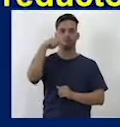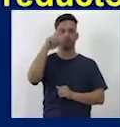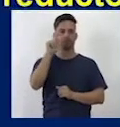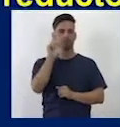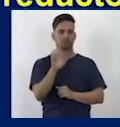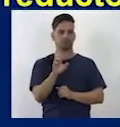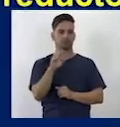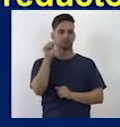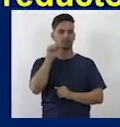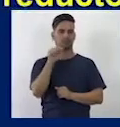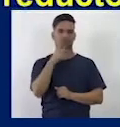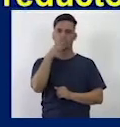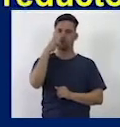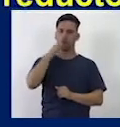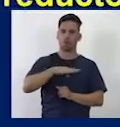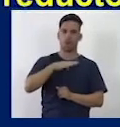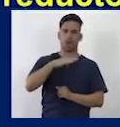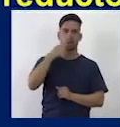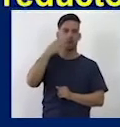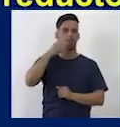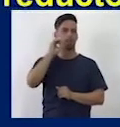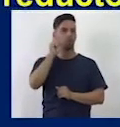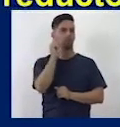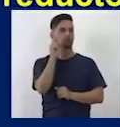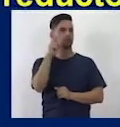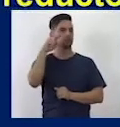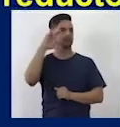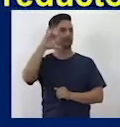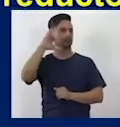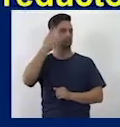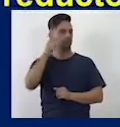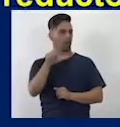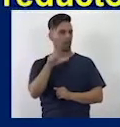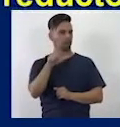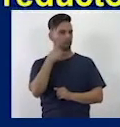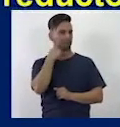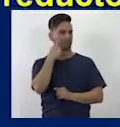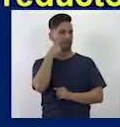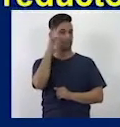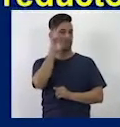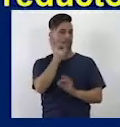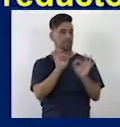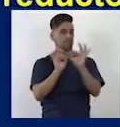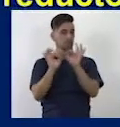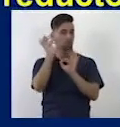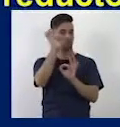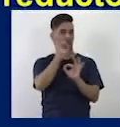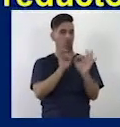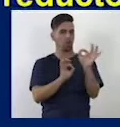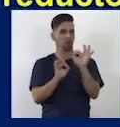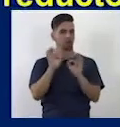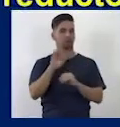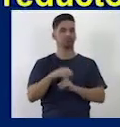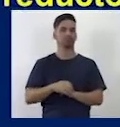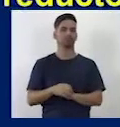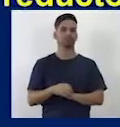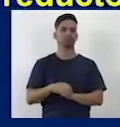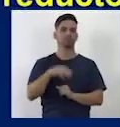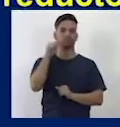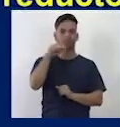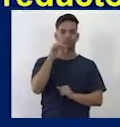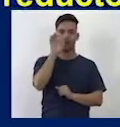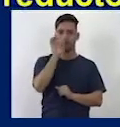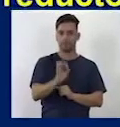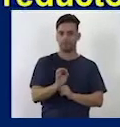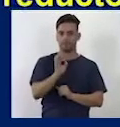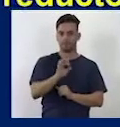el potencial es de la semi ecuación de preso de captar electrones acá y ese valor sin cambiar